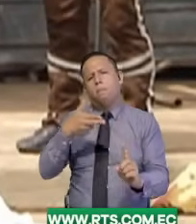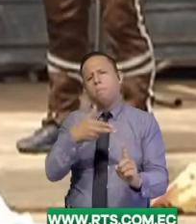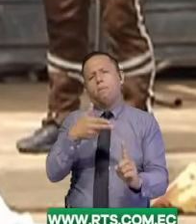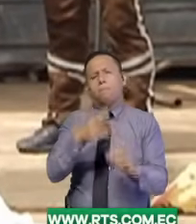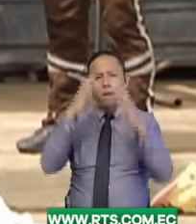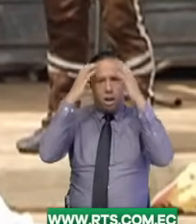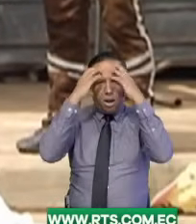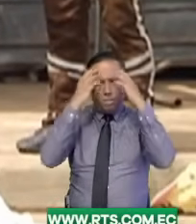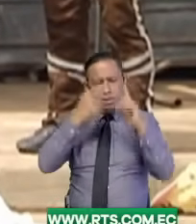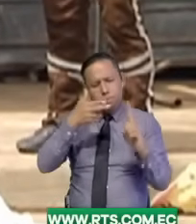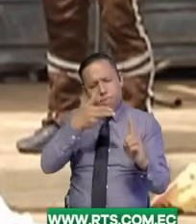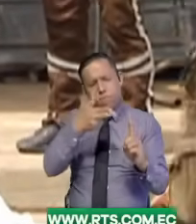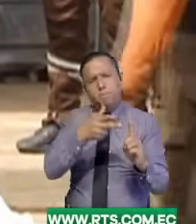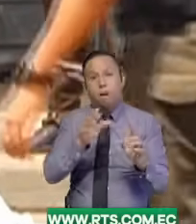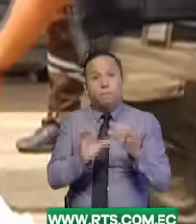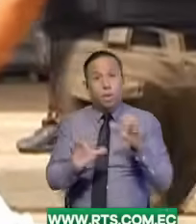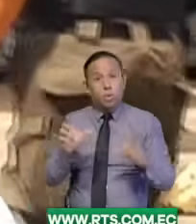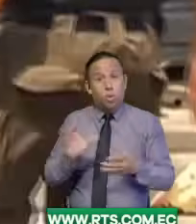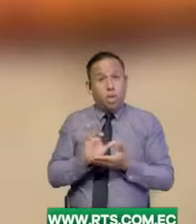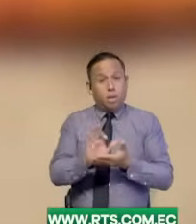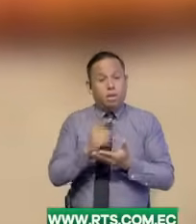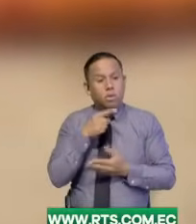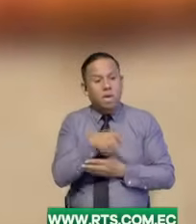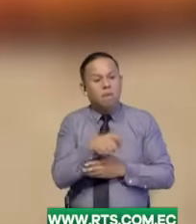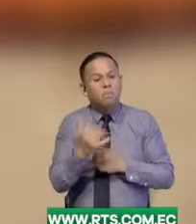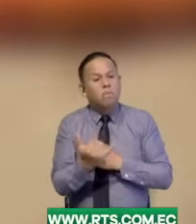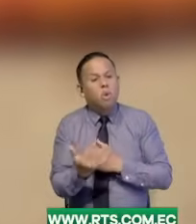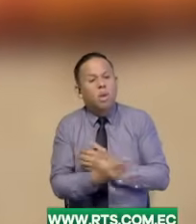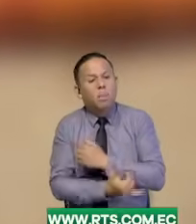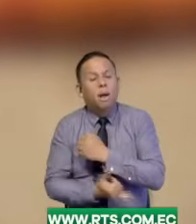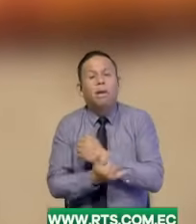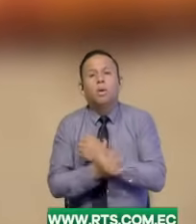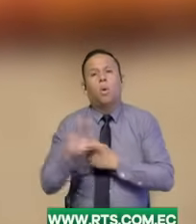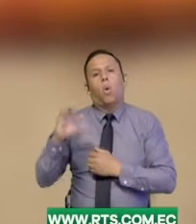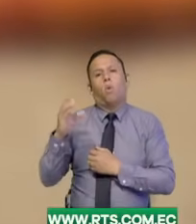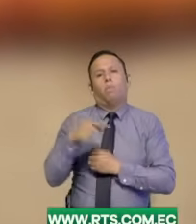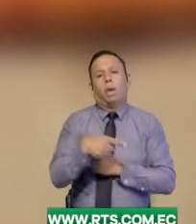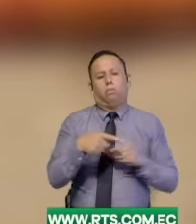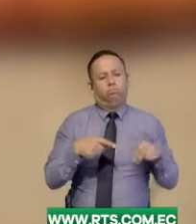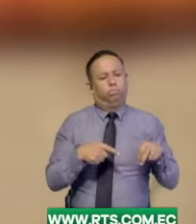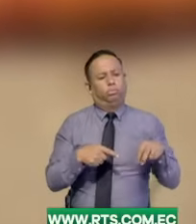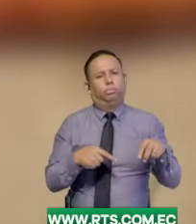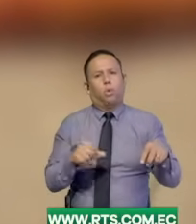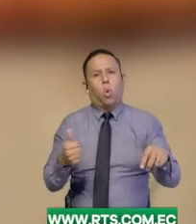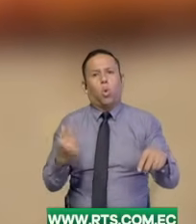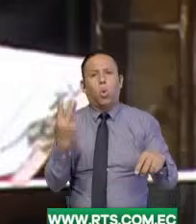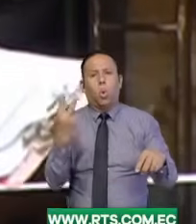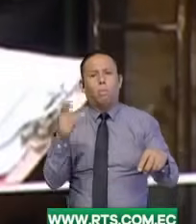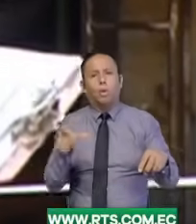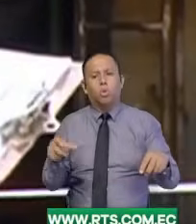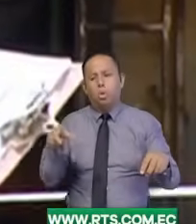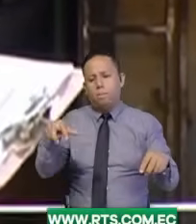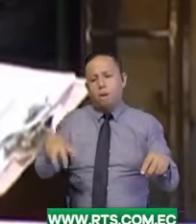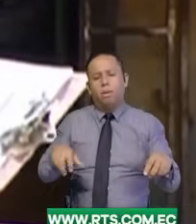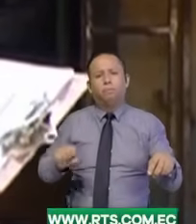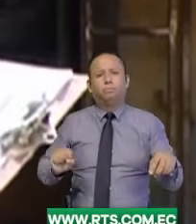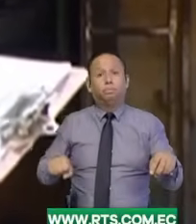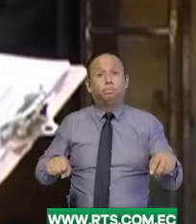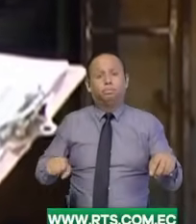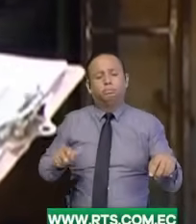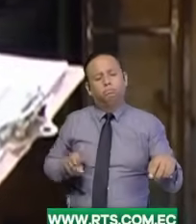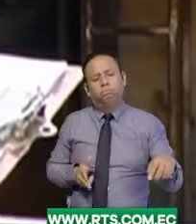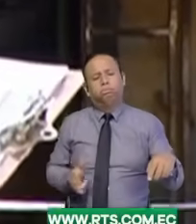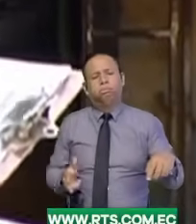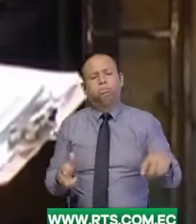testigos, se trataba de un hombre de nacionalidad colombiana que caminaba por esa calle cuando aparecieron dos sujetos en una motocicleta, ya